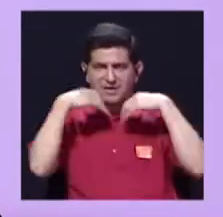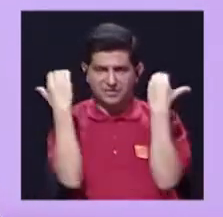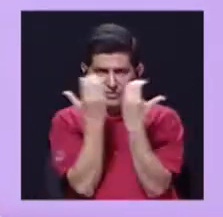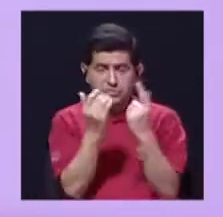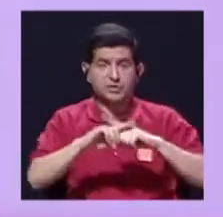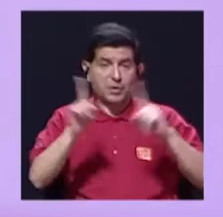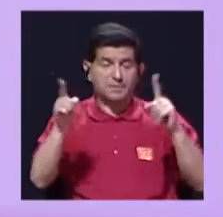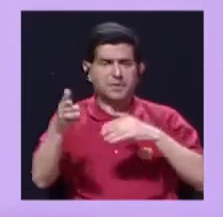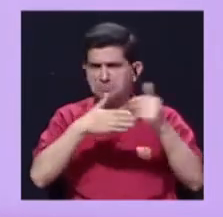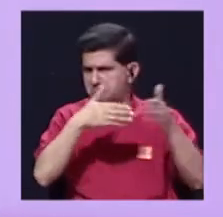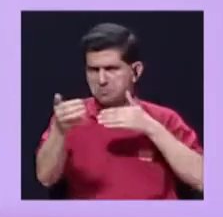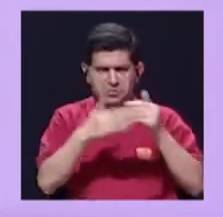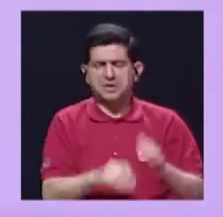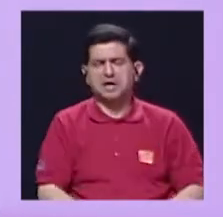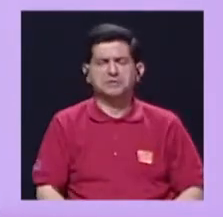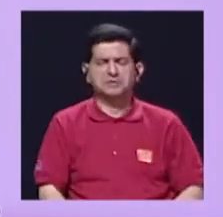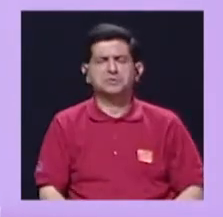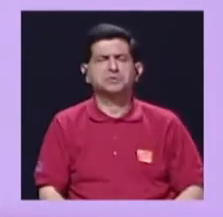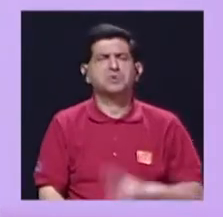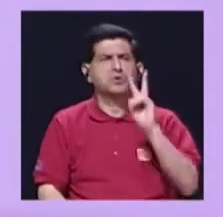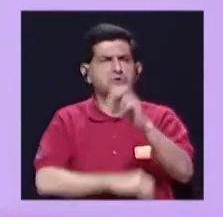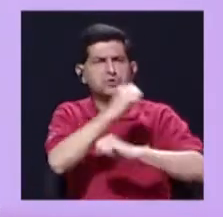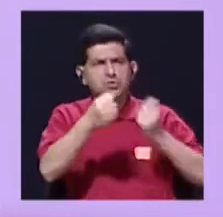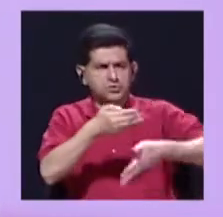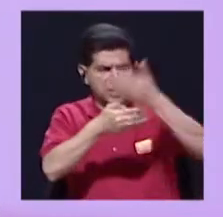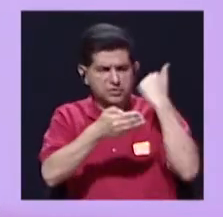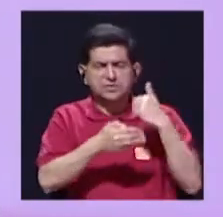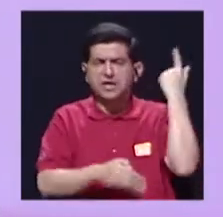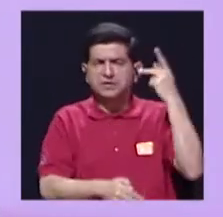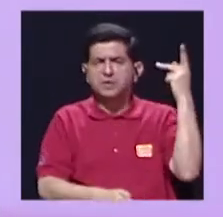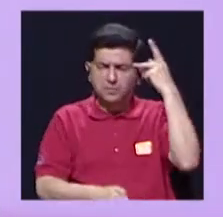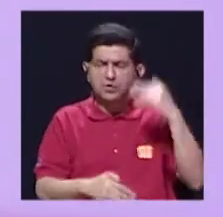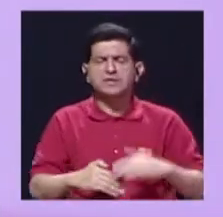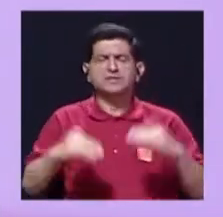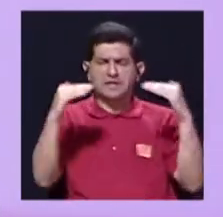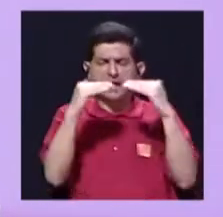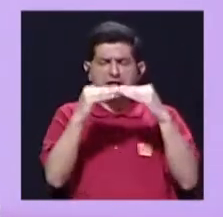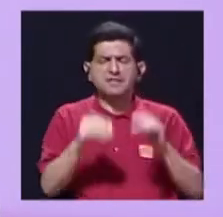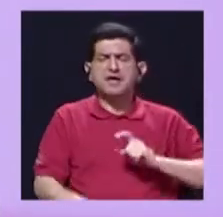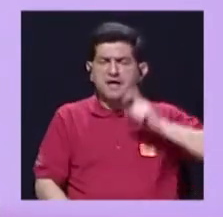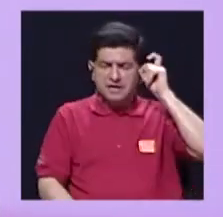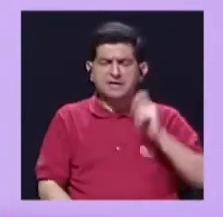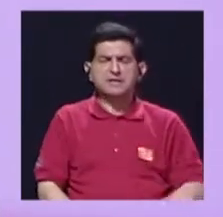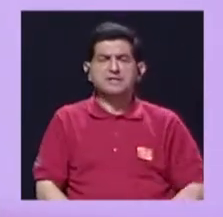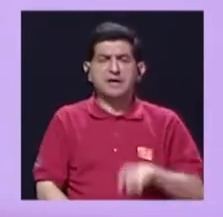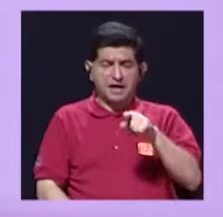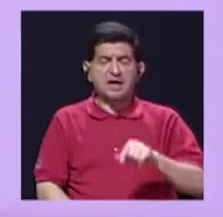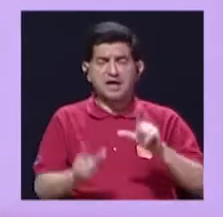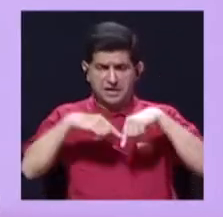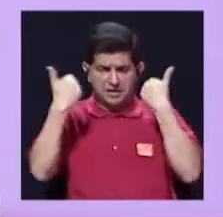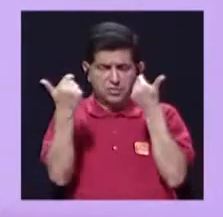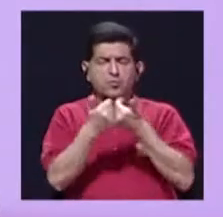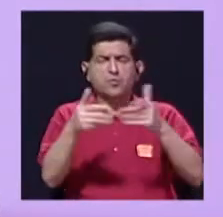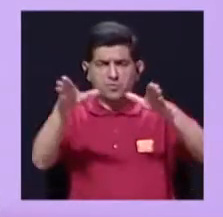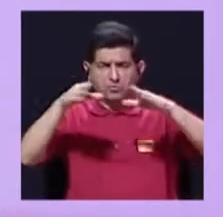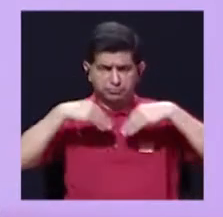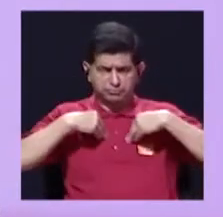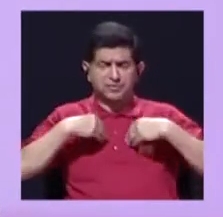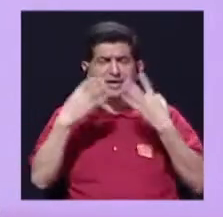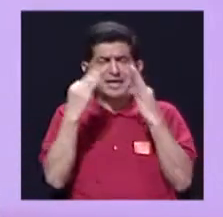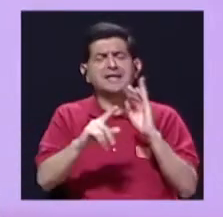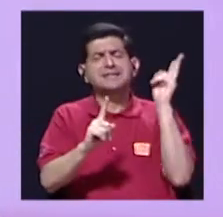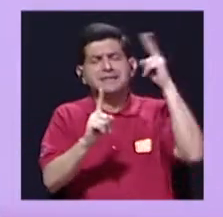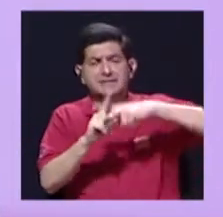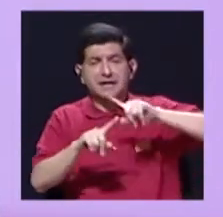así el Consejo hace 2 años adoptó la política de equidad de género y hemos tratado de implementarla. Pero es